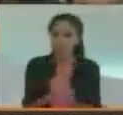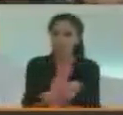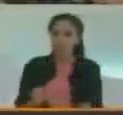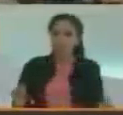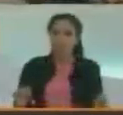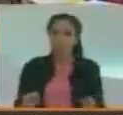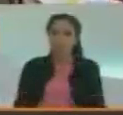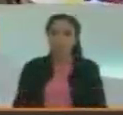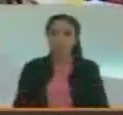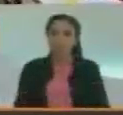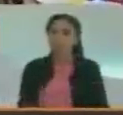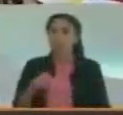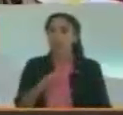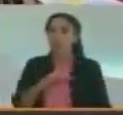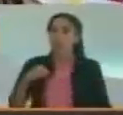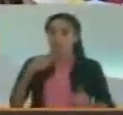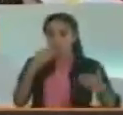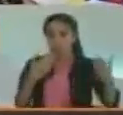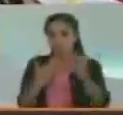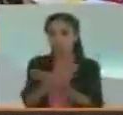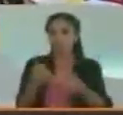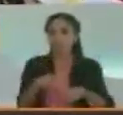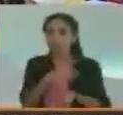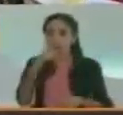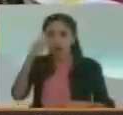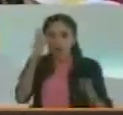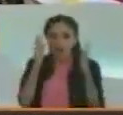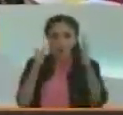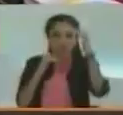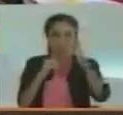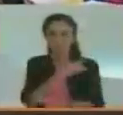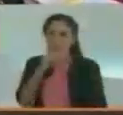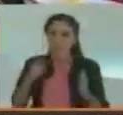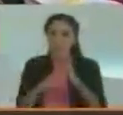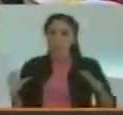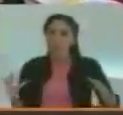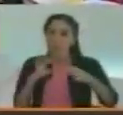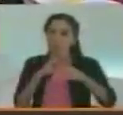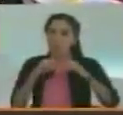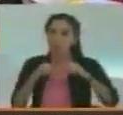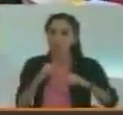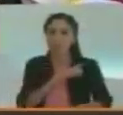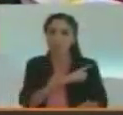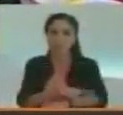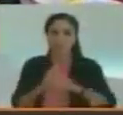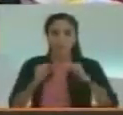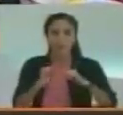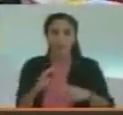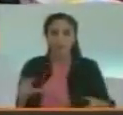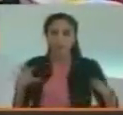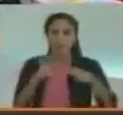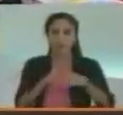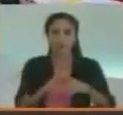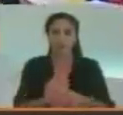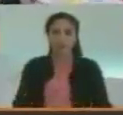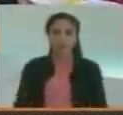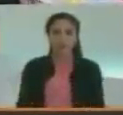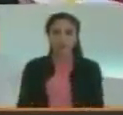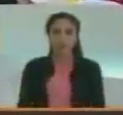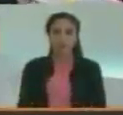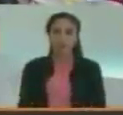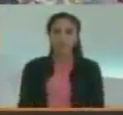Por eso nosotros tenemos que cerrar filas, unir nuestras fuerzas. Valencia,